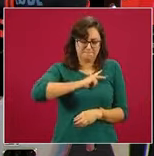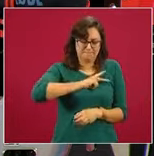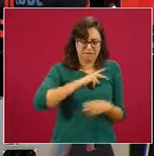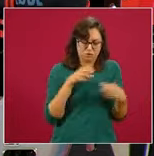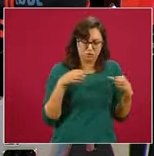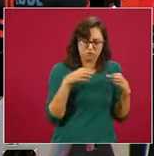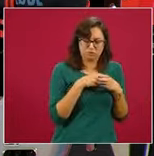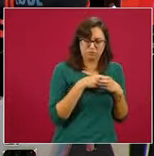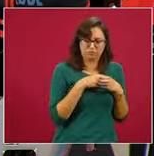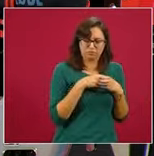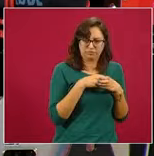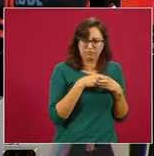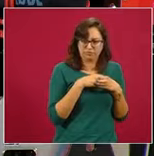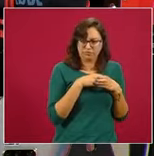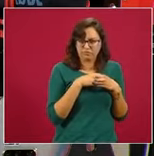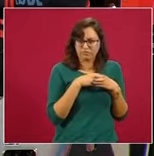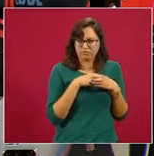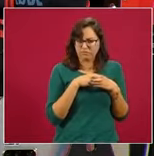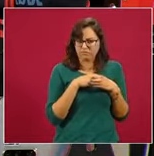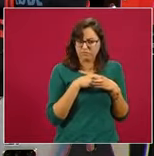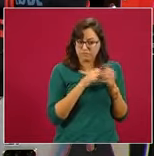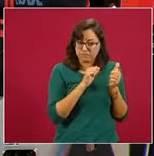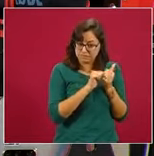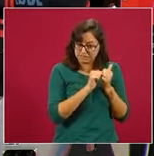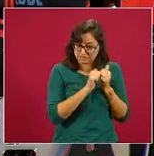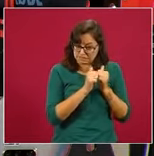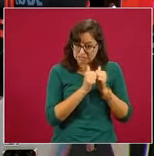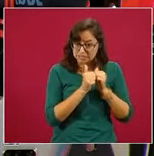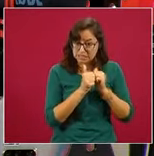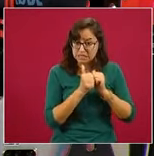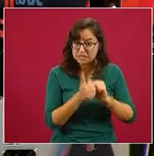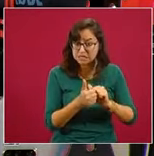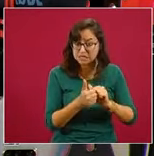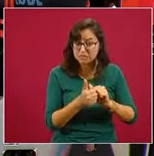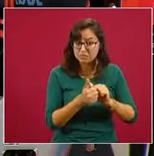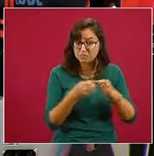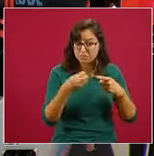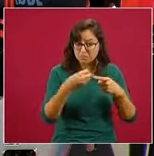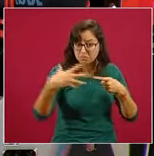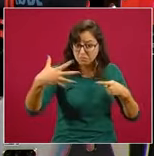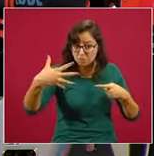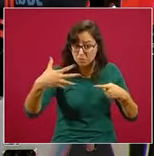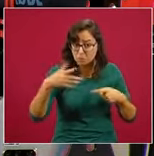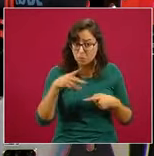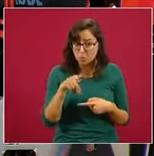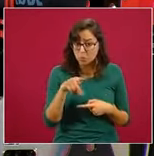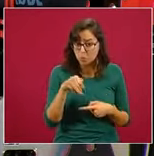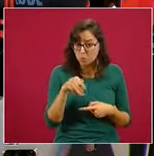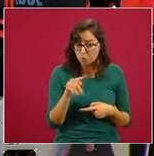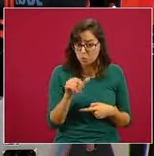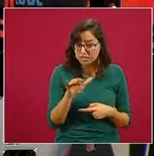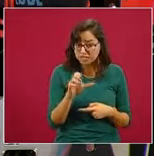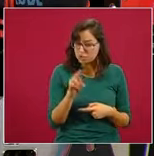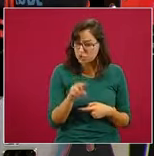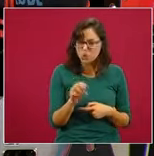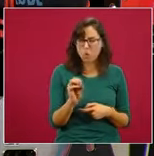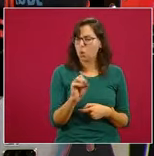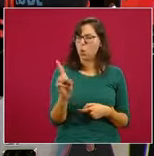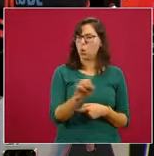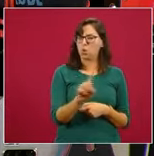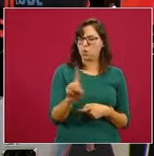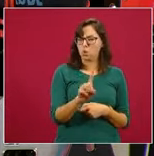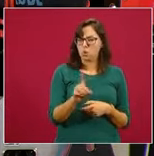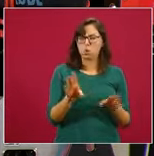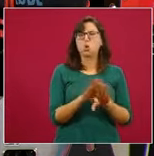y en un proceso de mutación fue que cambió o no necesariamente. Esa sería mi pregunta. Y doctor